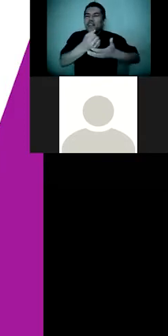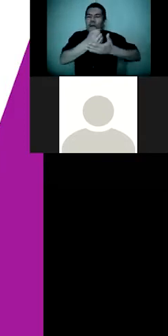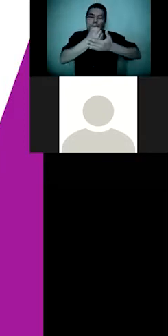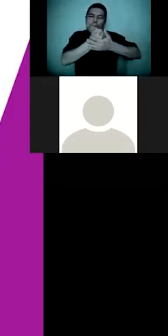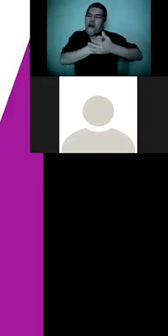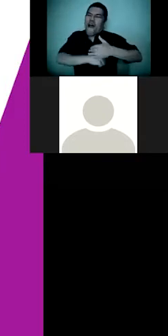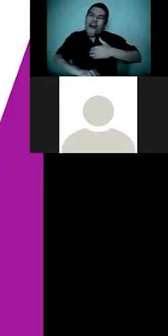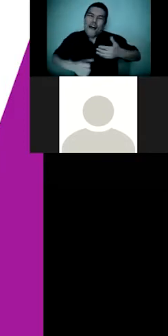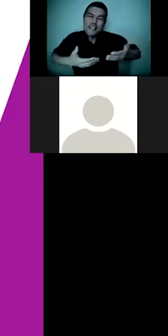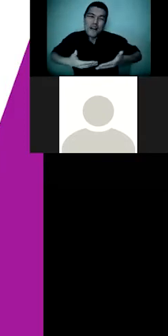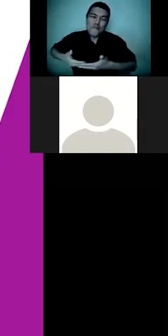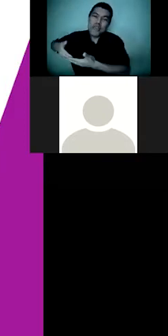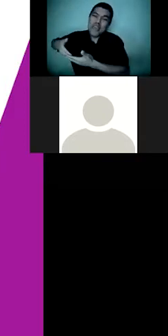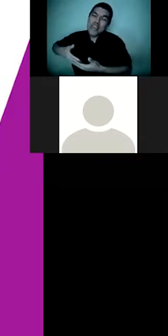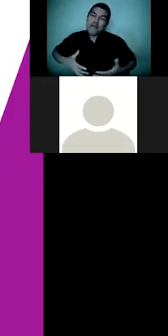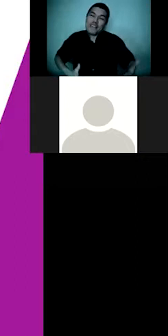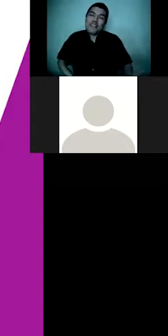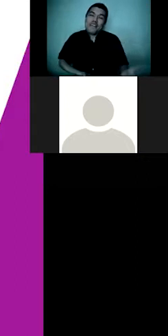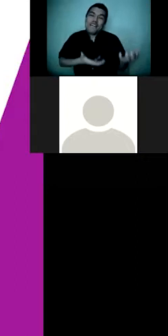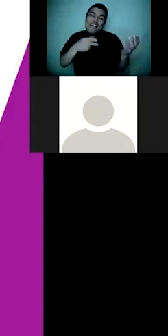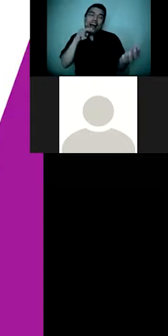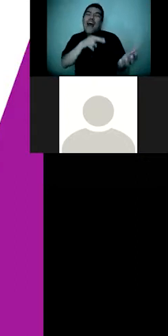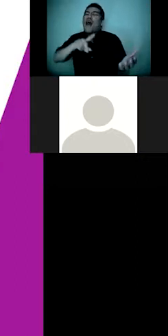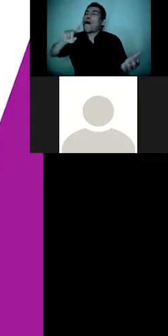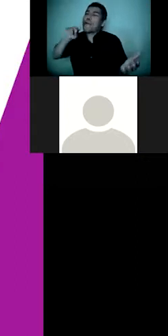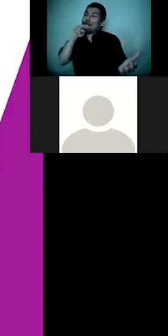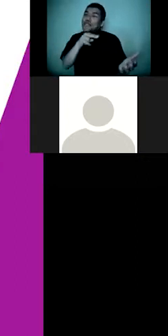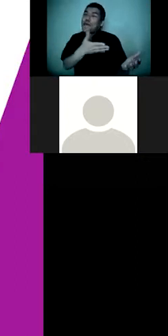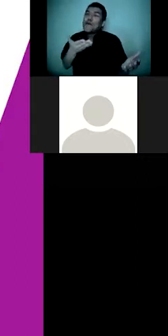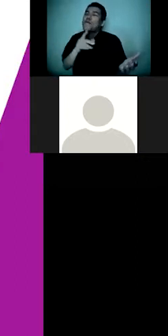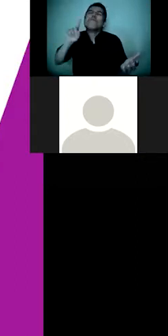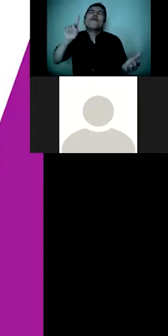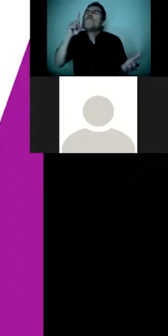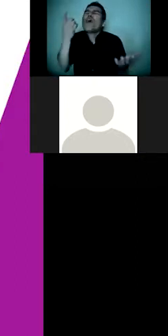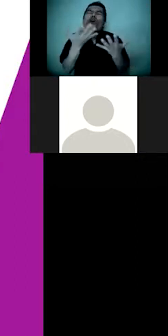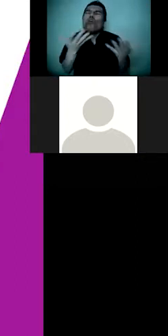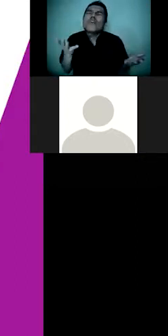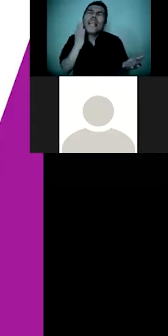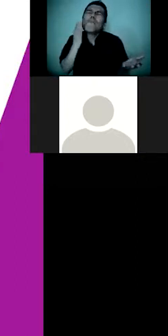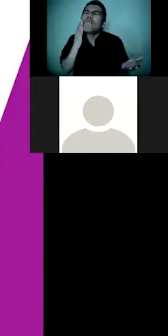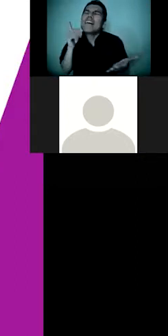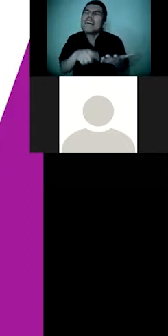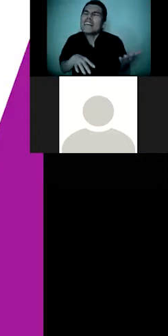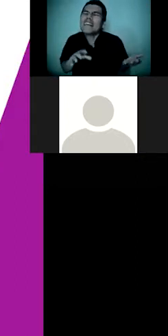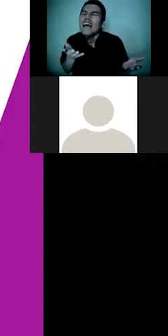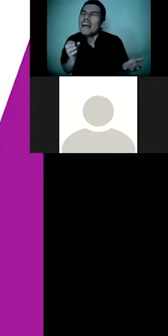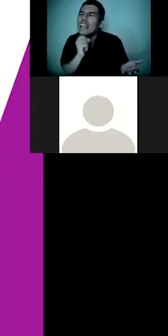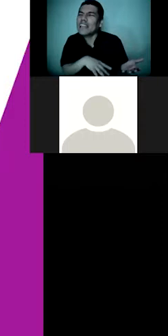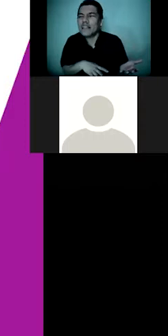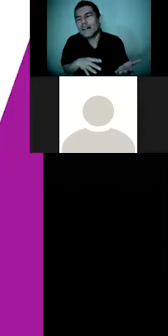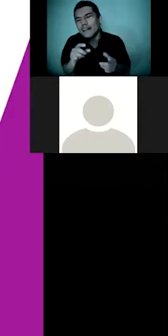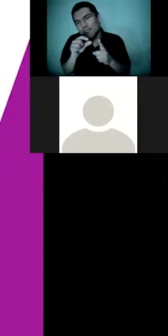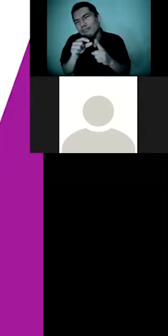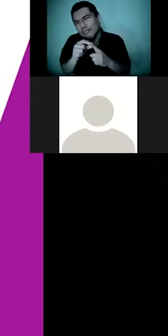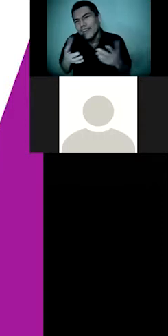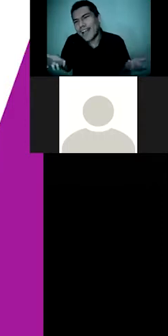cuando se casan, después tienen un hijo, y ven, le dicen, lo primero que le dice, porque es que